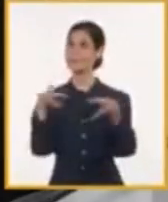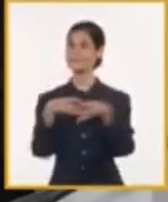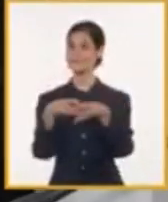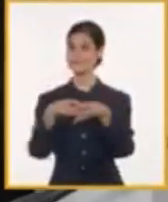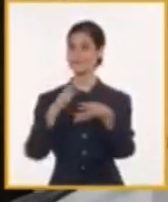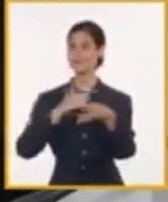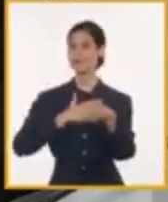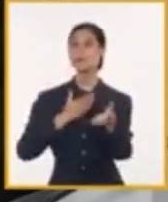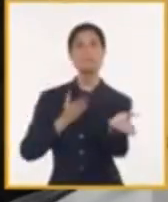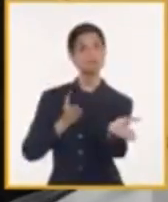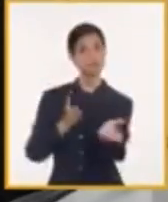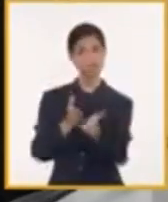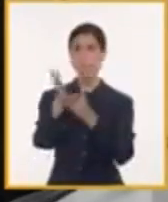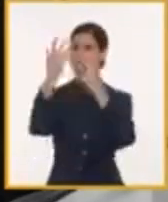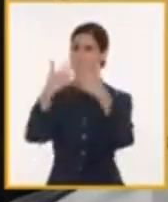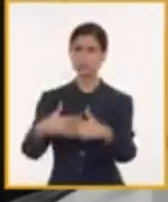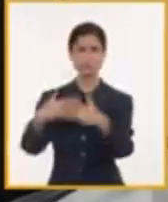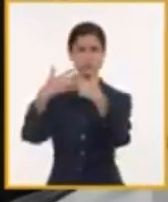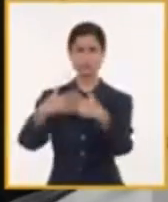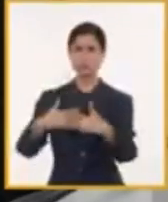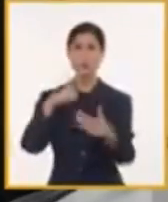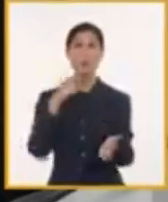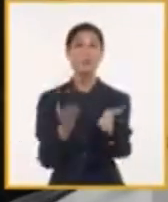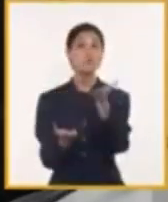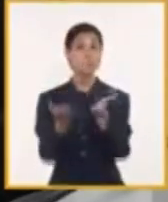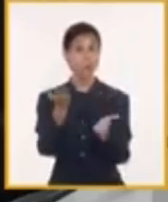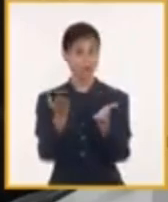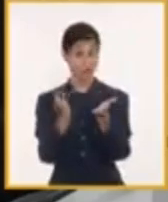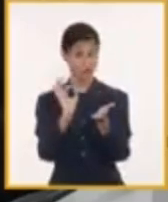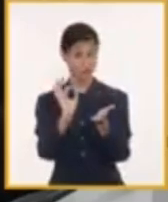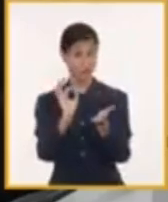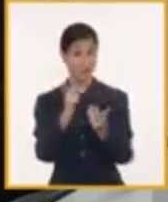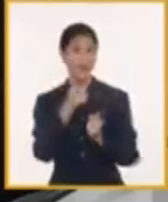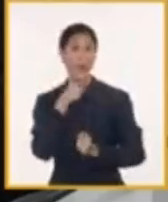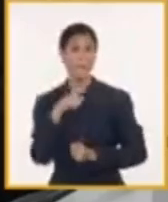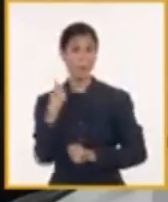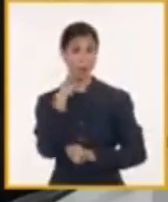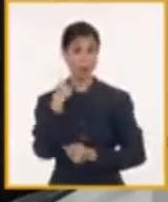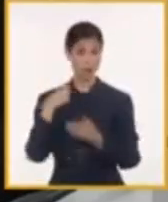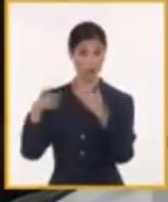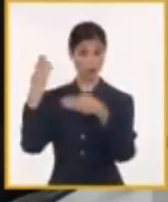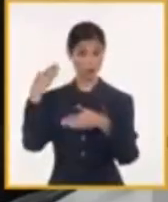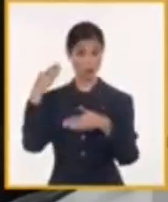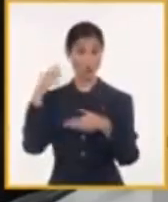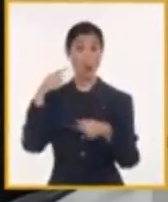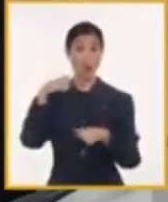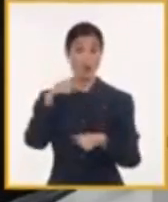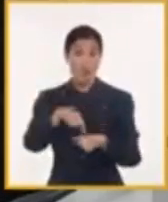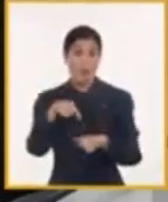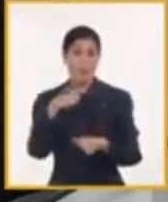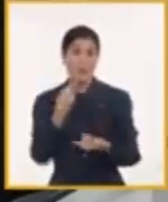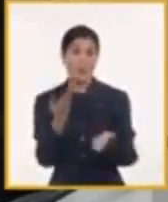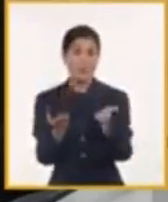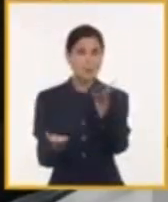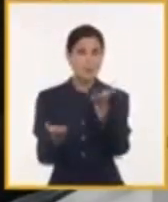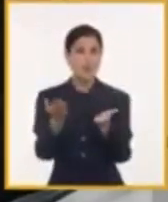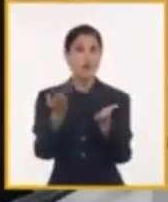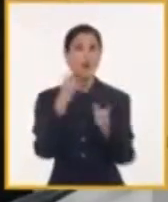están produciendo más que el año anterior. Esa es una premisa que evaluamos la gestión y creo que